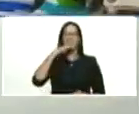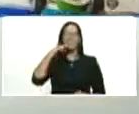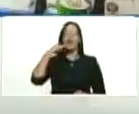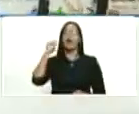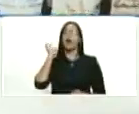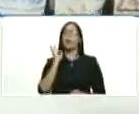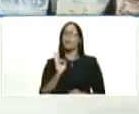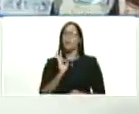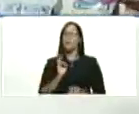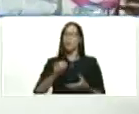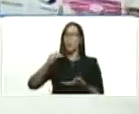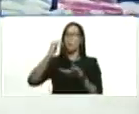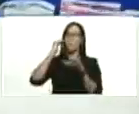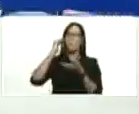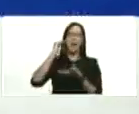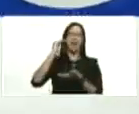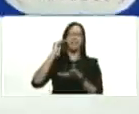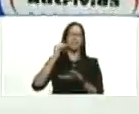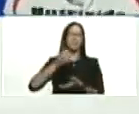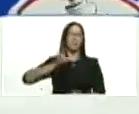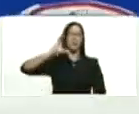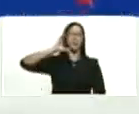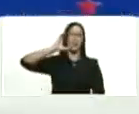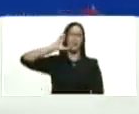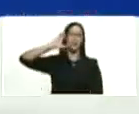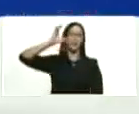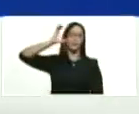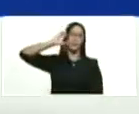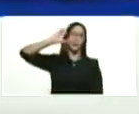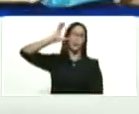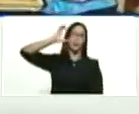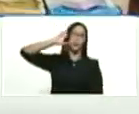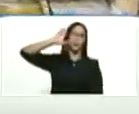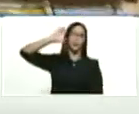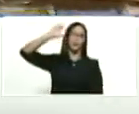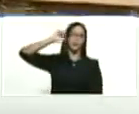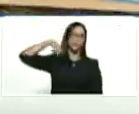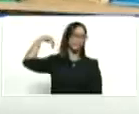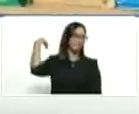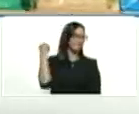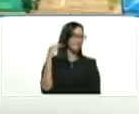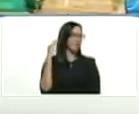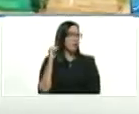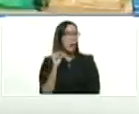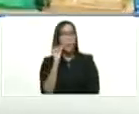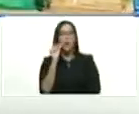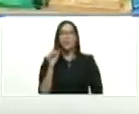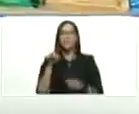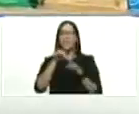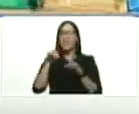compadre, un vaso grande. Gluc, gluc, gluc, gluc, gluc, gluc, con un poquito de